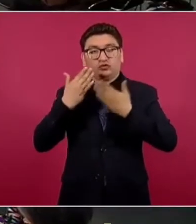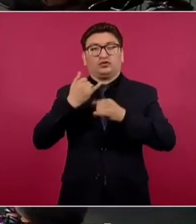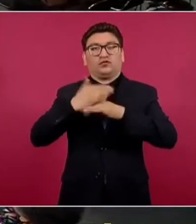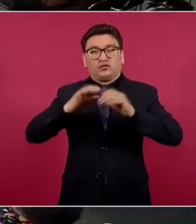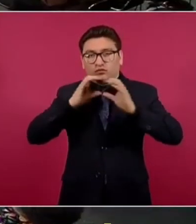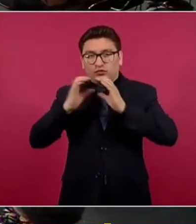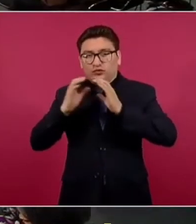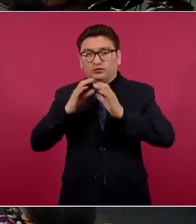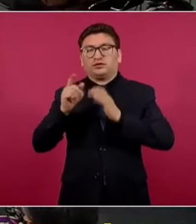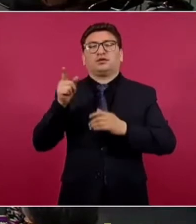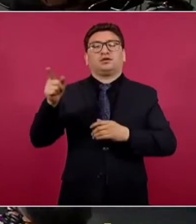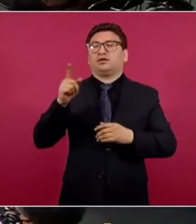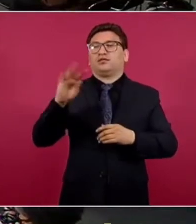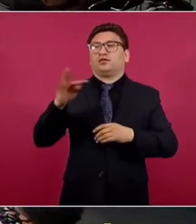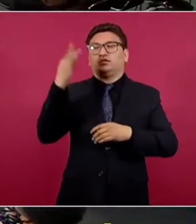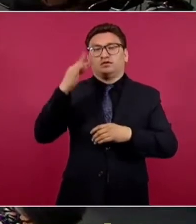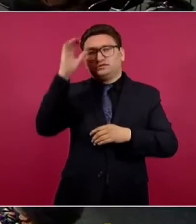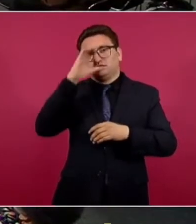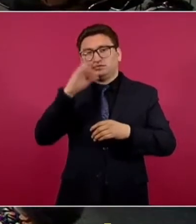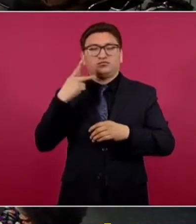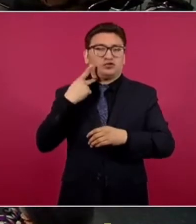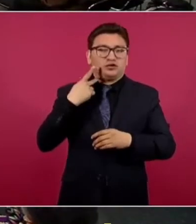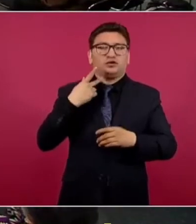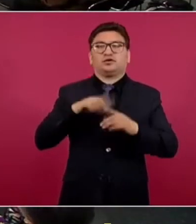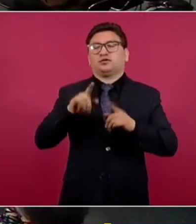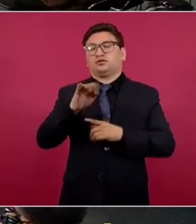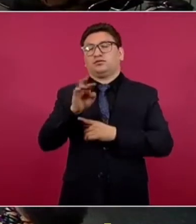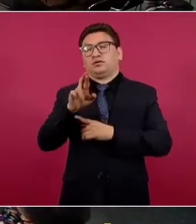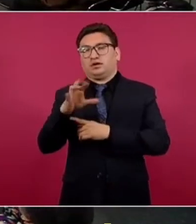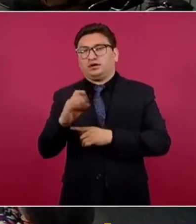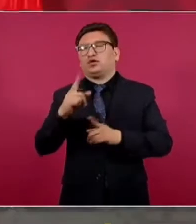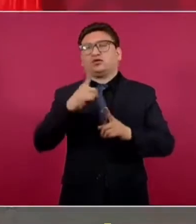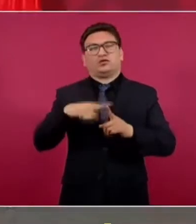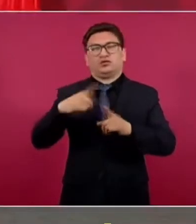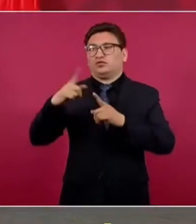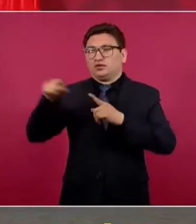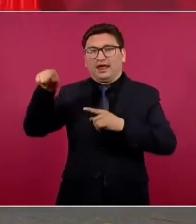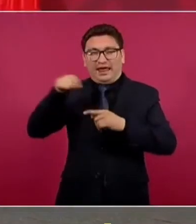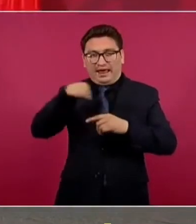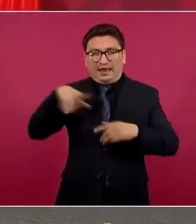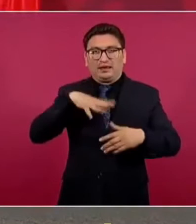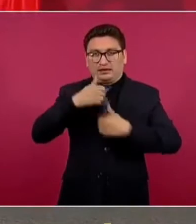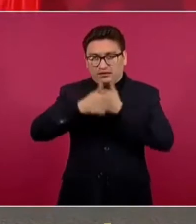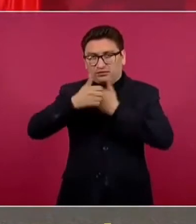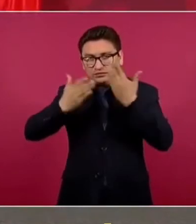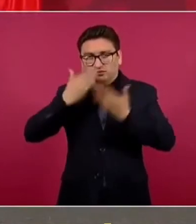en la Facultad de Ciencias Políticas, en la Ibero, en donde hay carreras